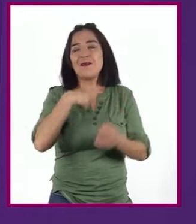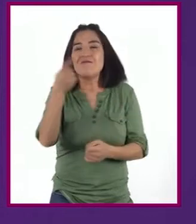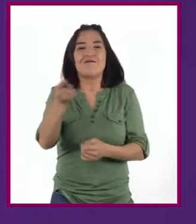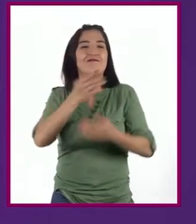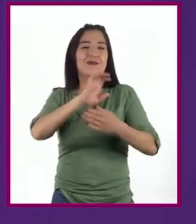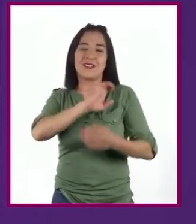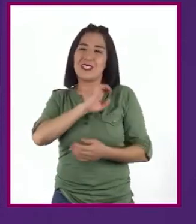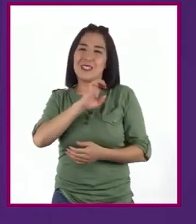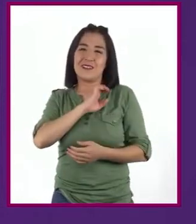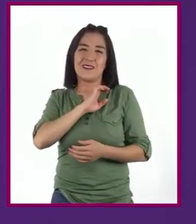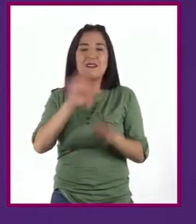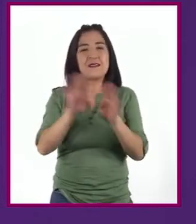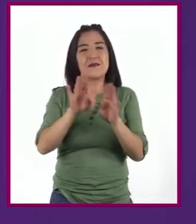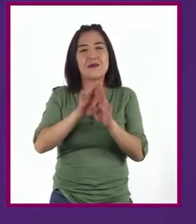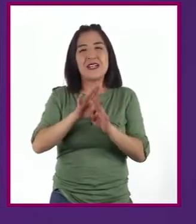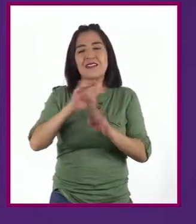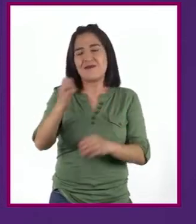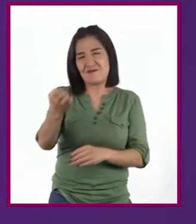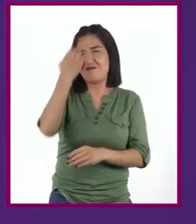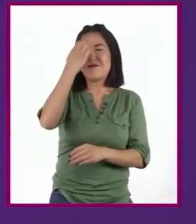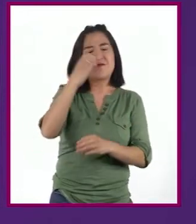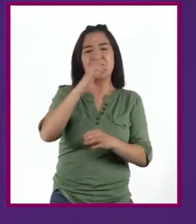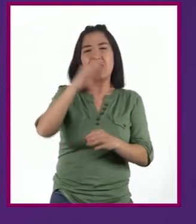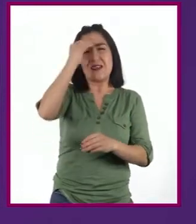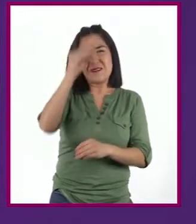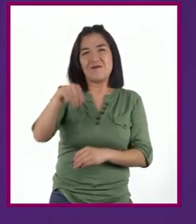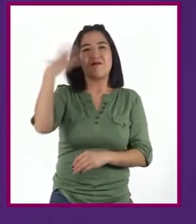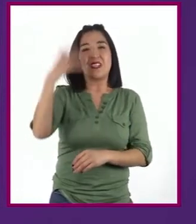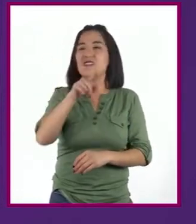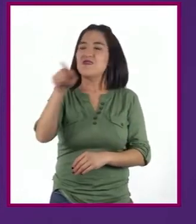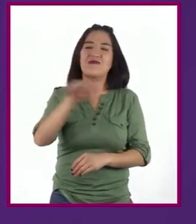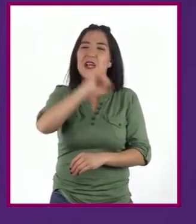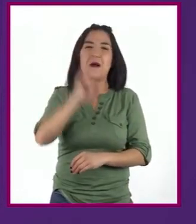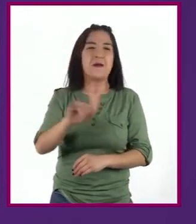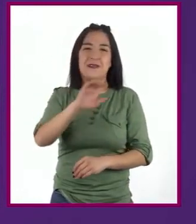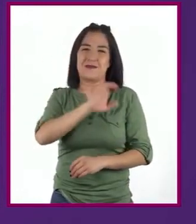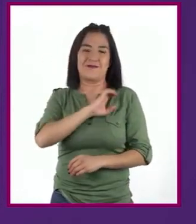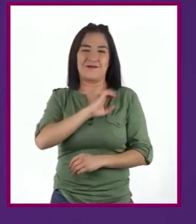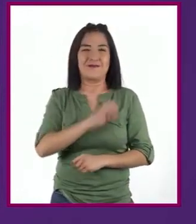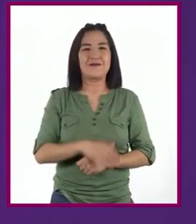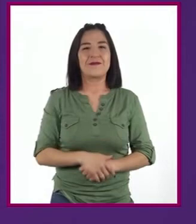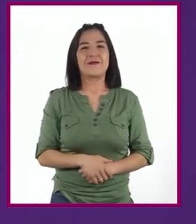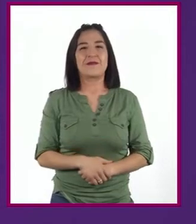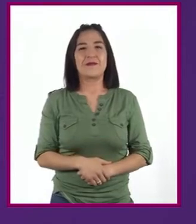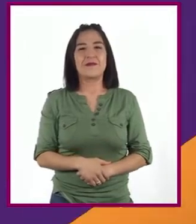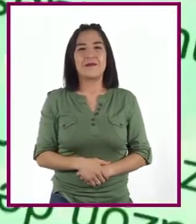querido, desengáñate, así no te querrán.